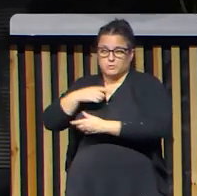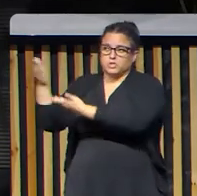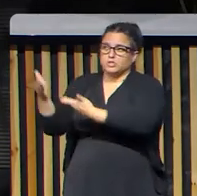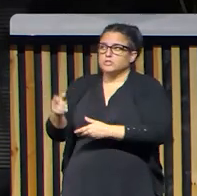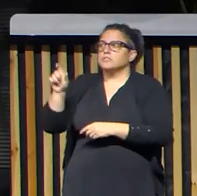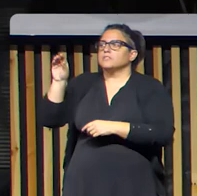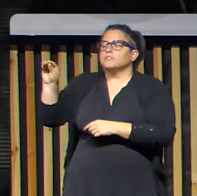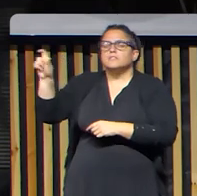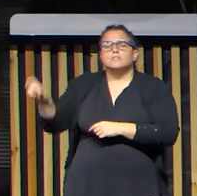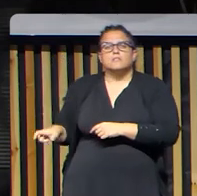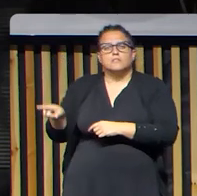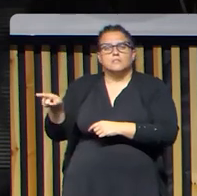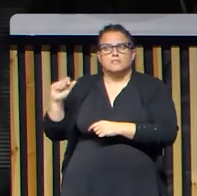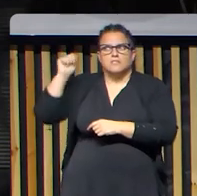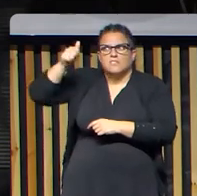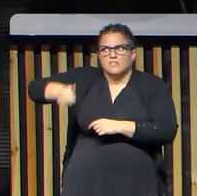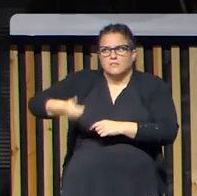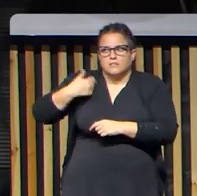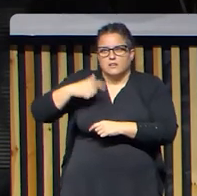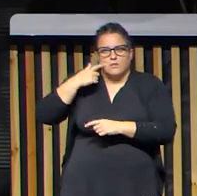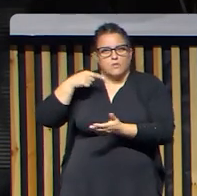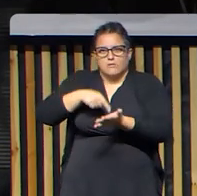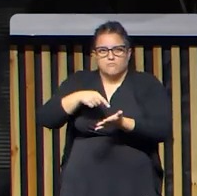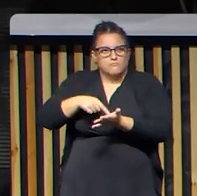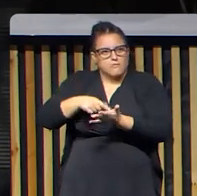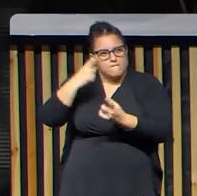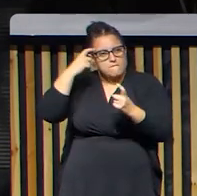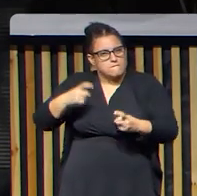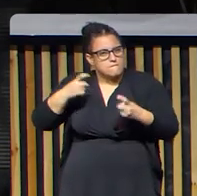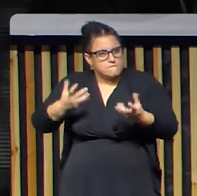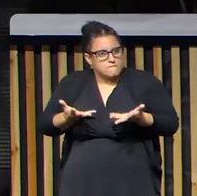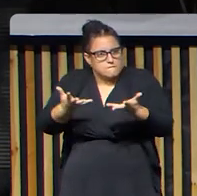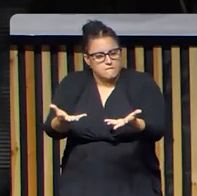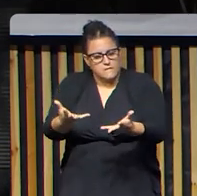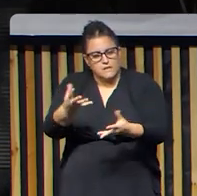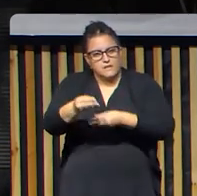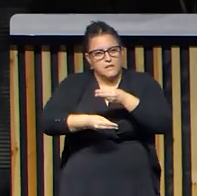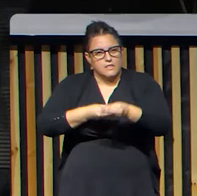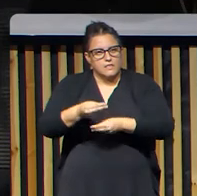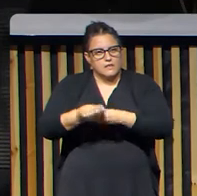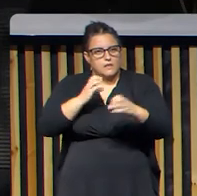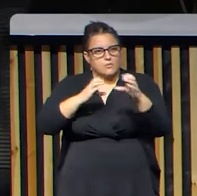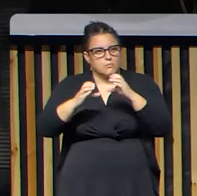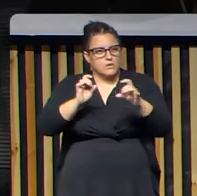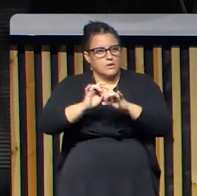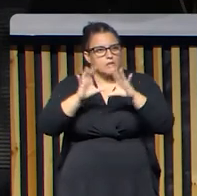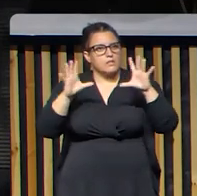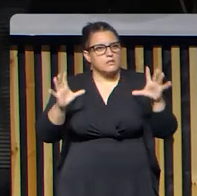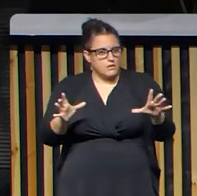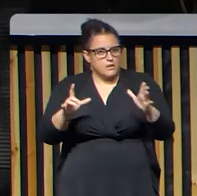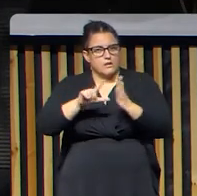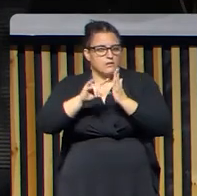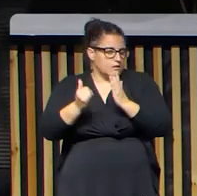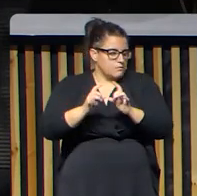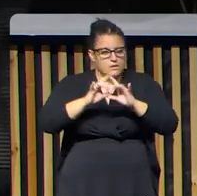esa implicación tan potente en la comunicación Clara no en el